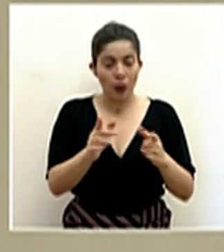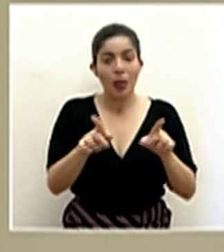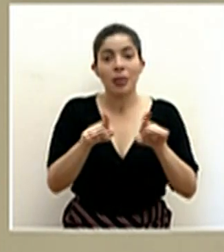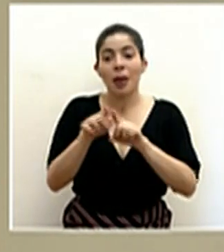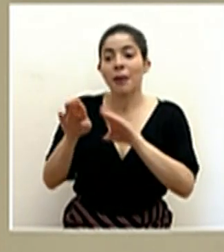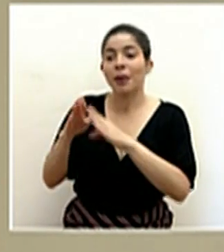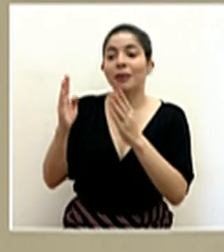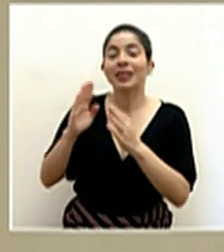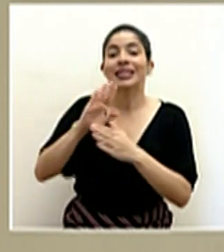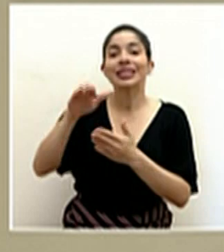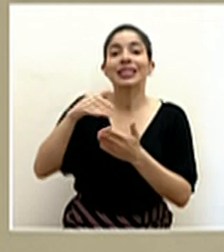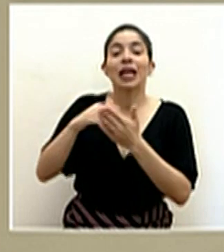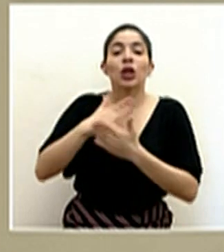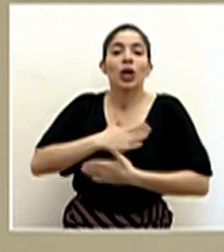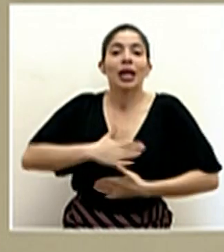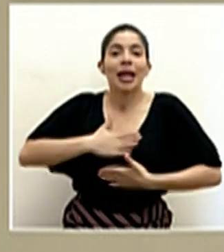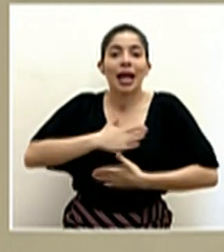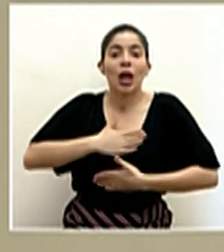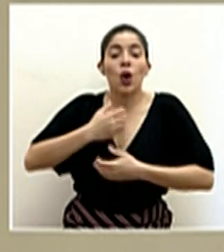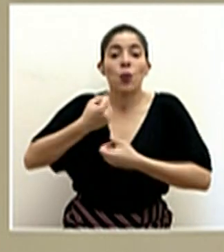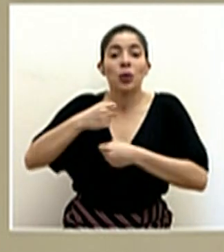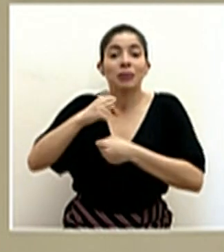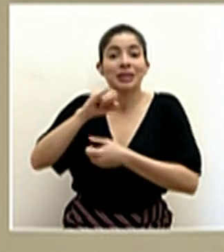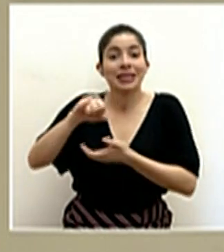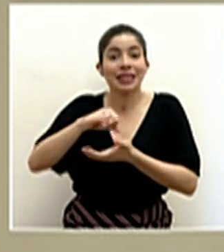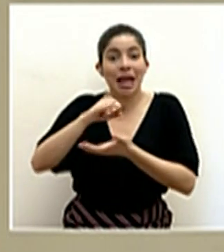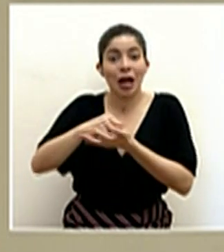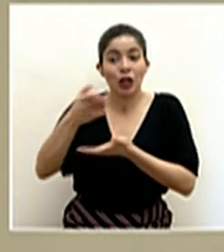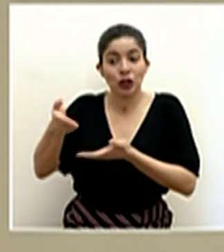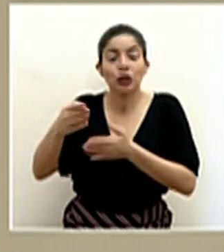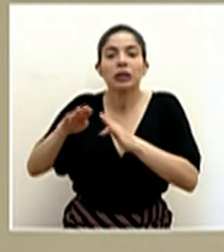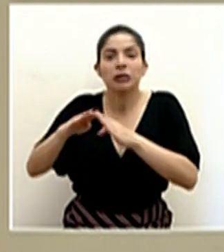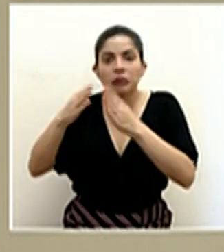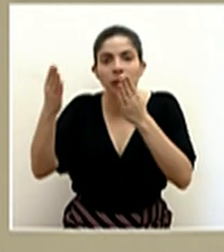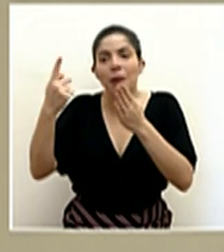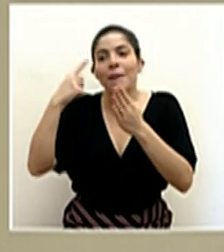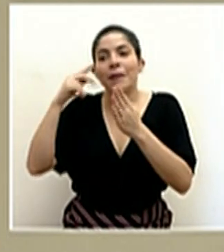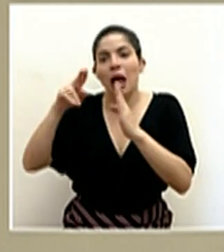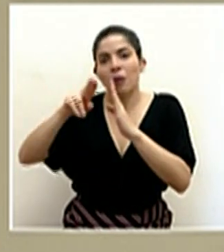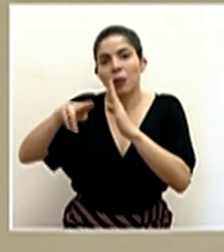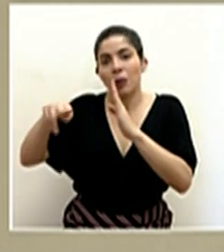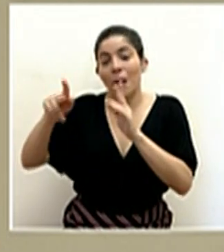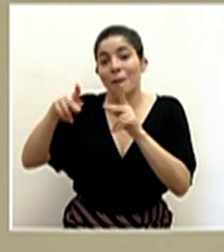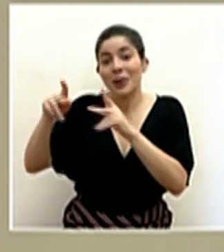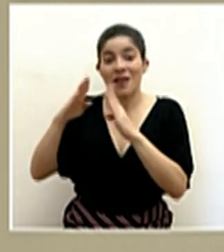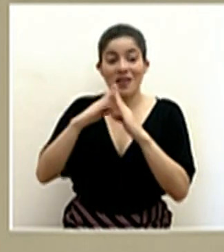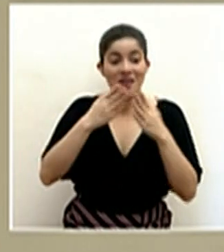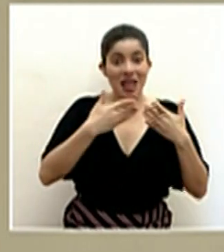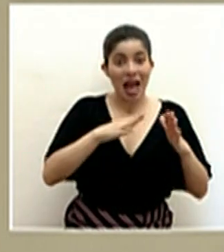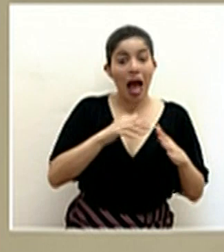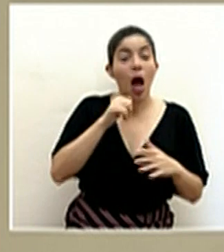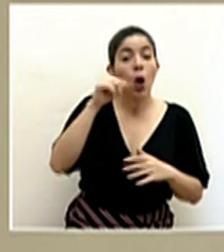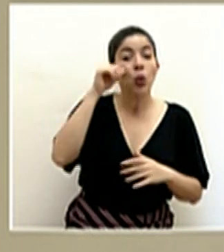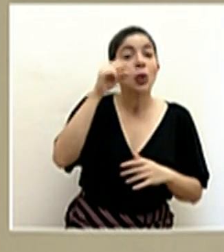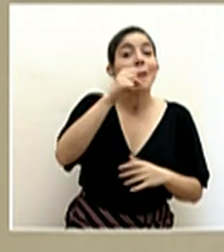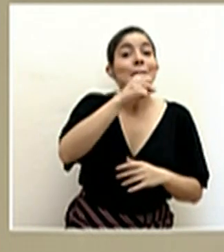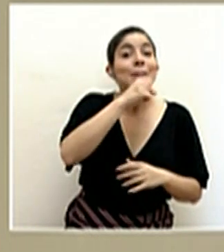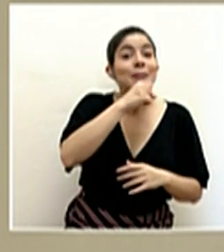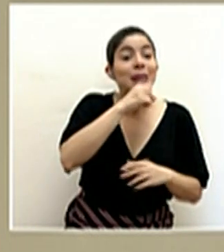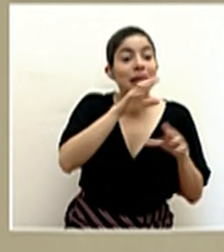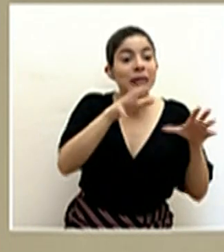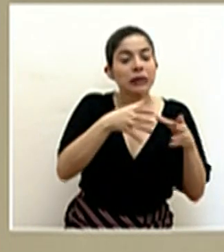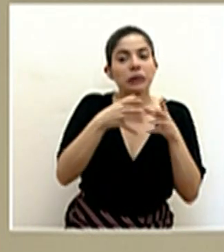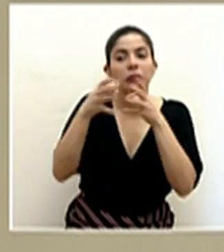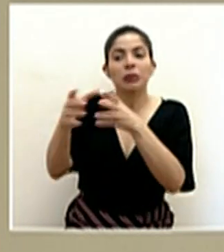el centro de recreo de la Municipalidad de San José para tener población en condición de calle, adulto mayor, para